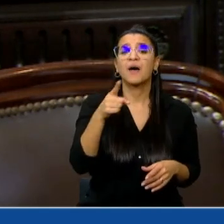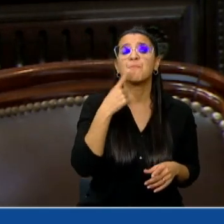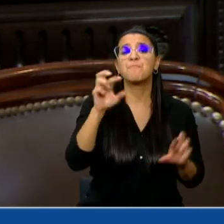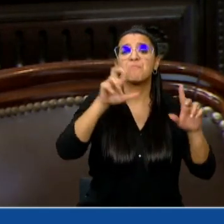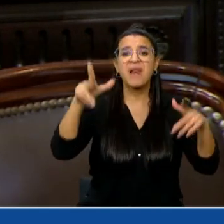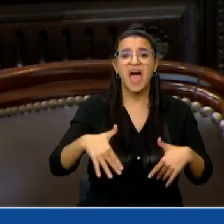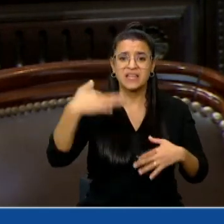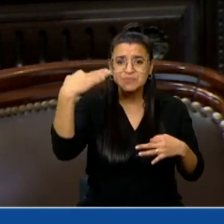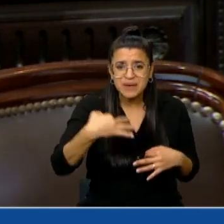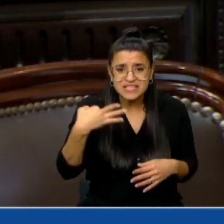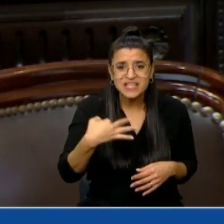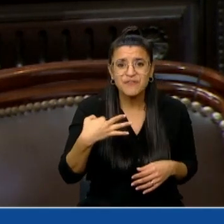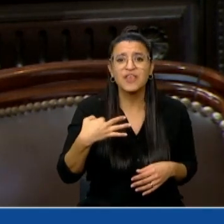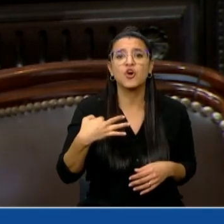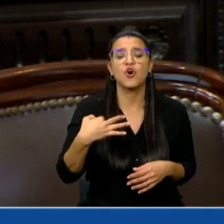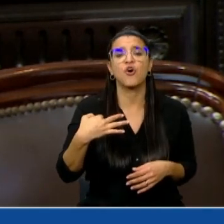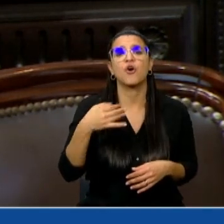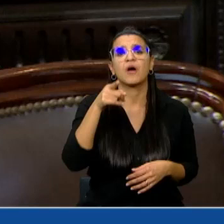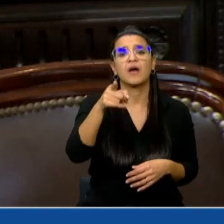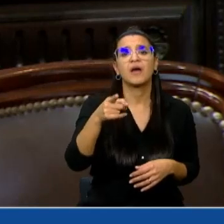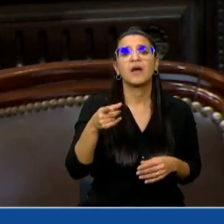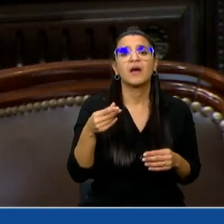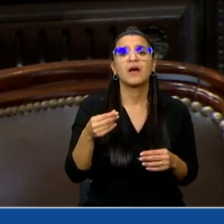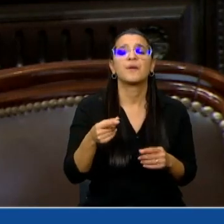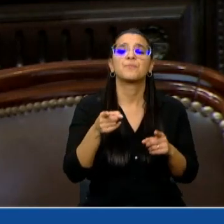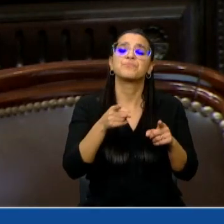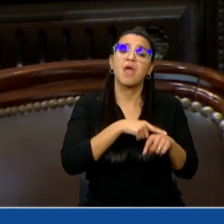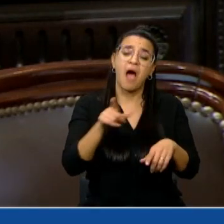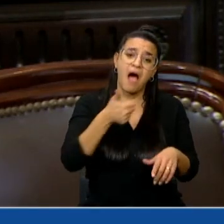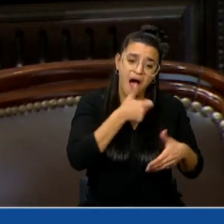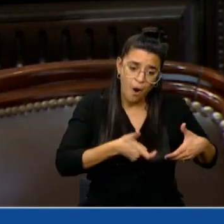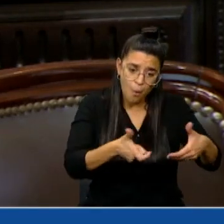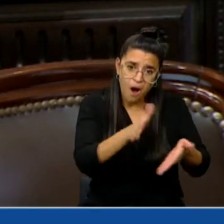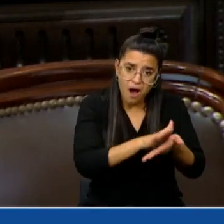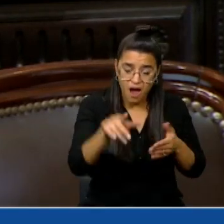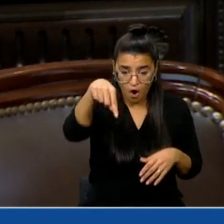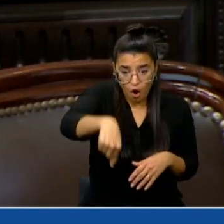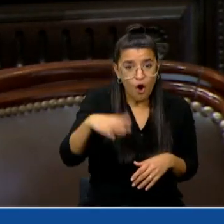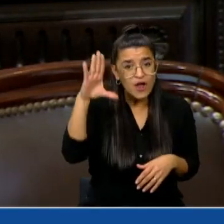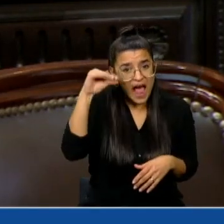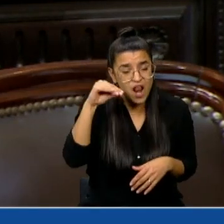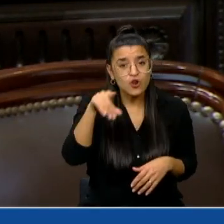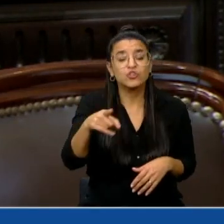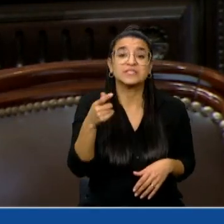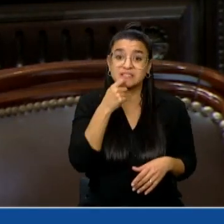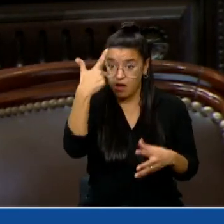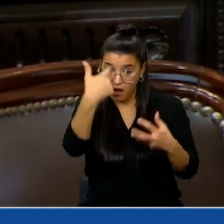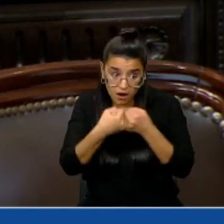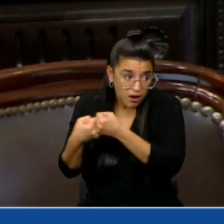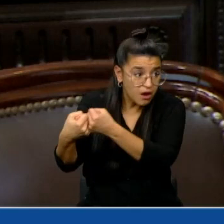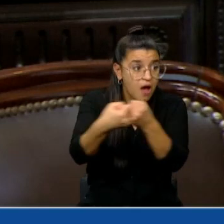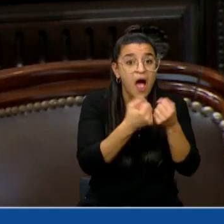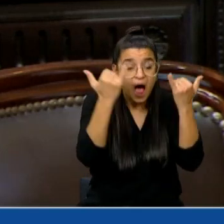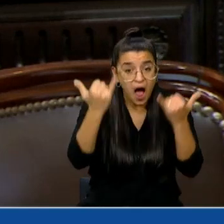programas específicos que han ido a agua y saneamiento, y lo que vamos a hacer esta noche, si hay consenso,